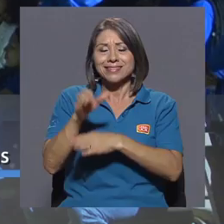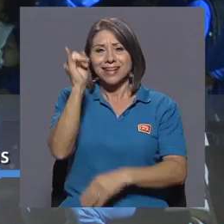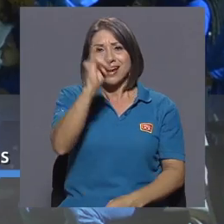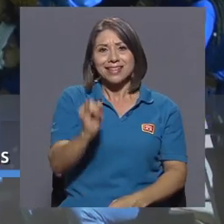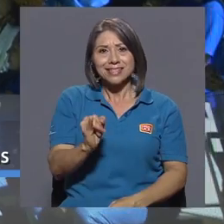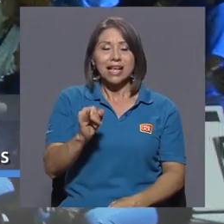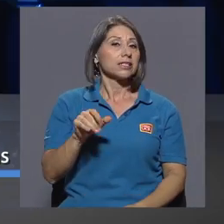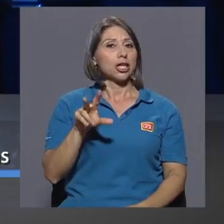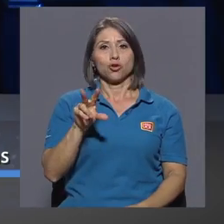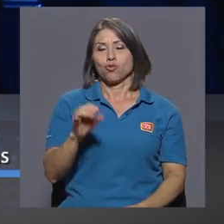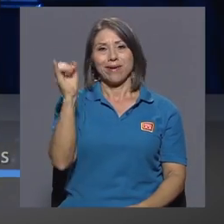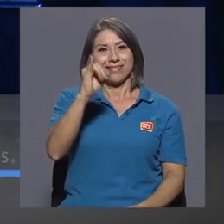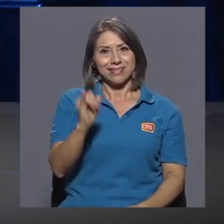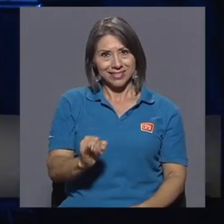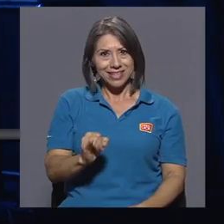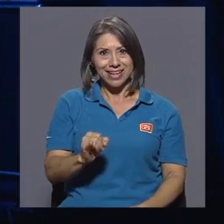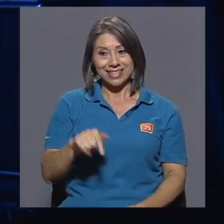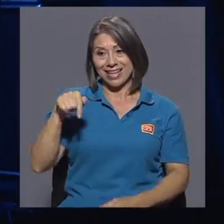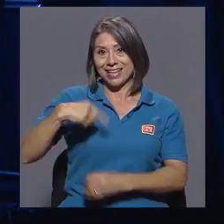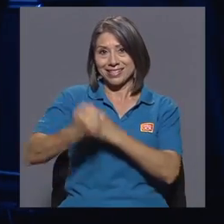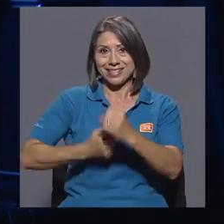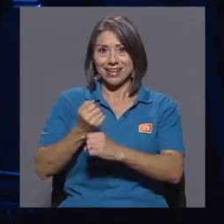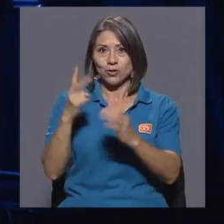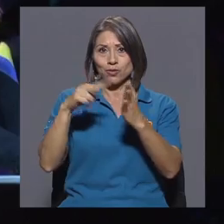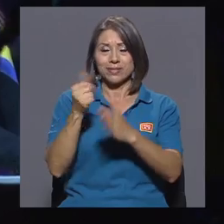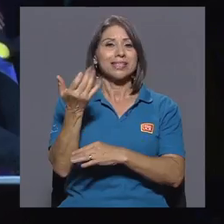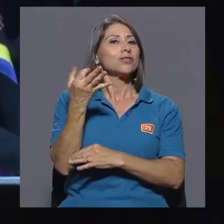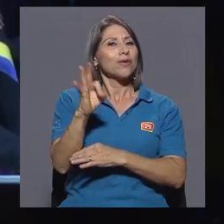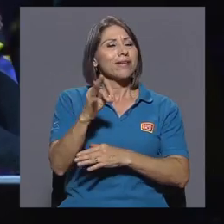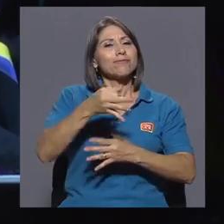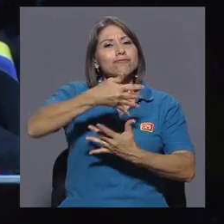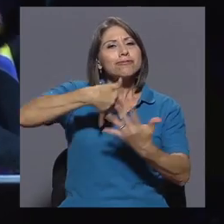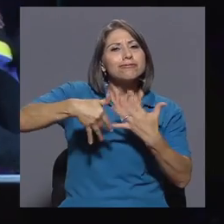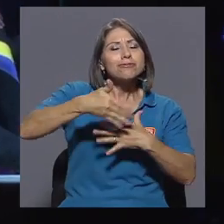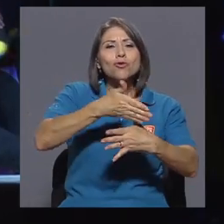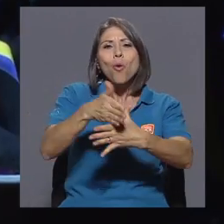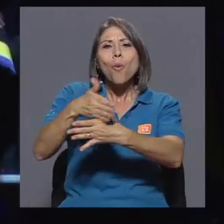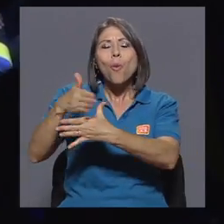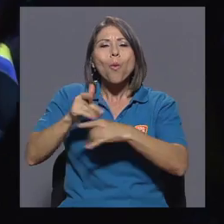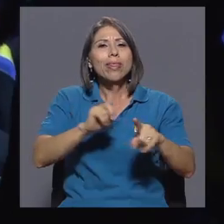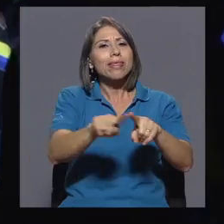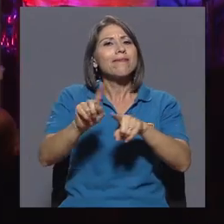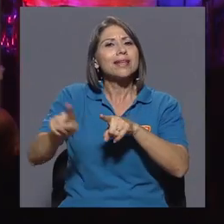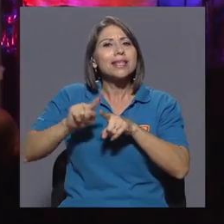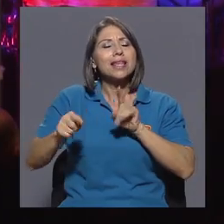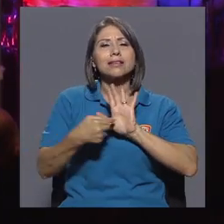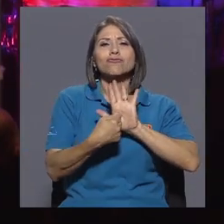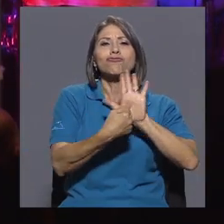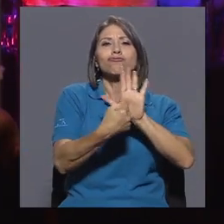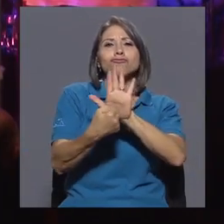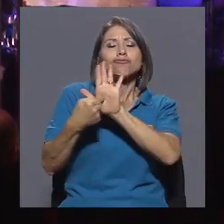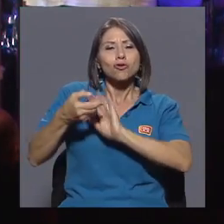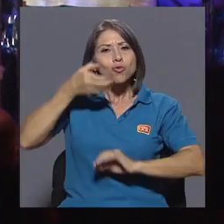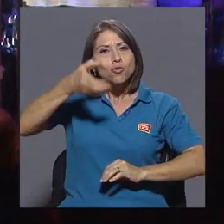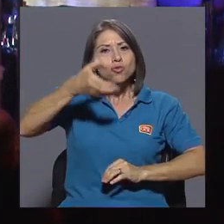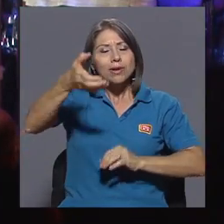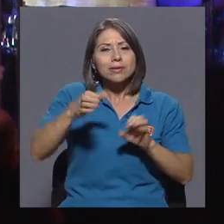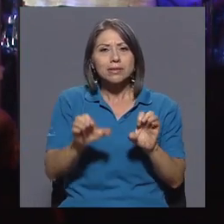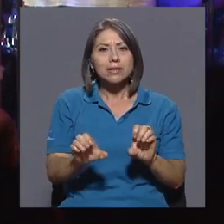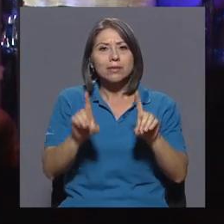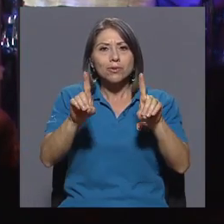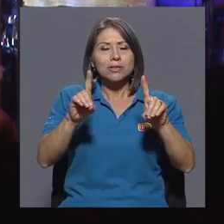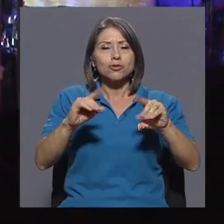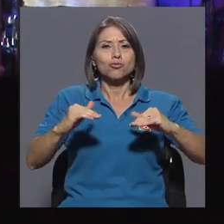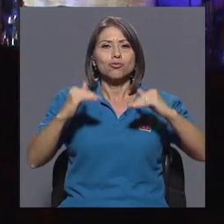no artísticas que este 2019 compartieron las diferentes expresiones culturales que la educación superior pública